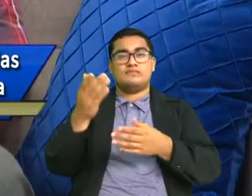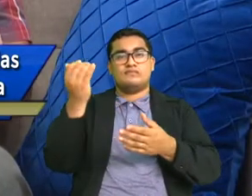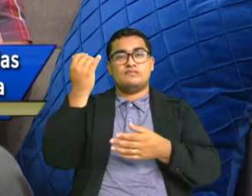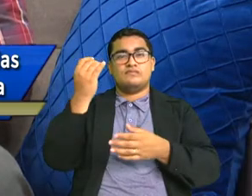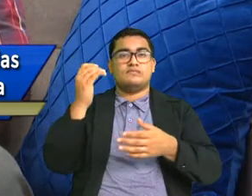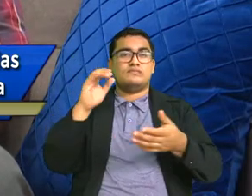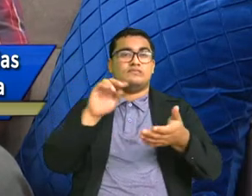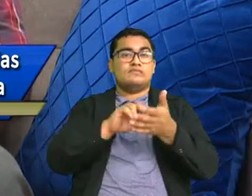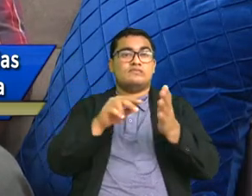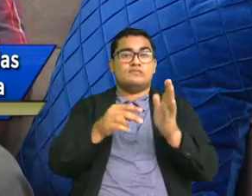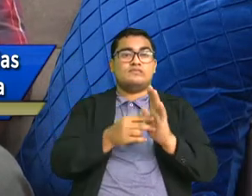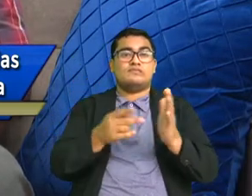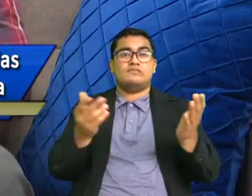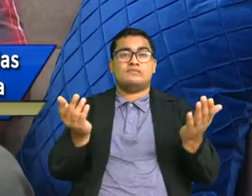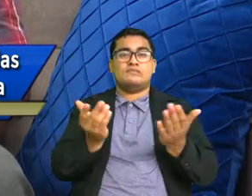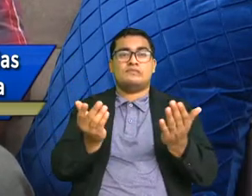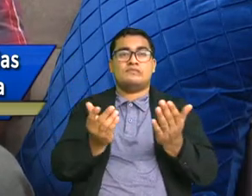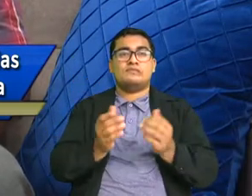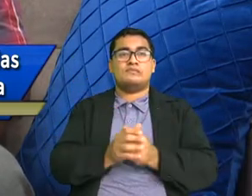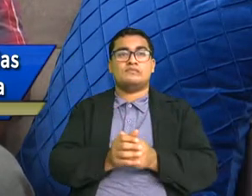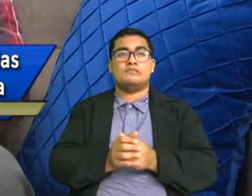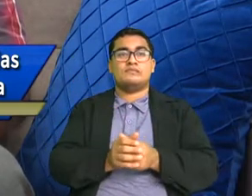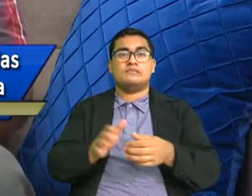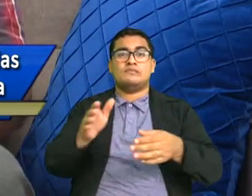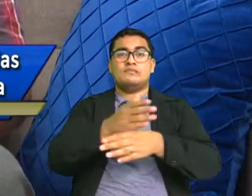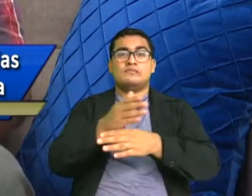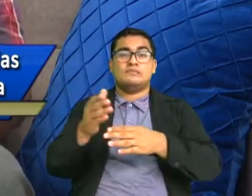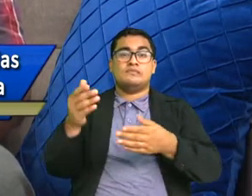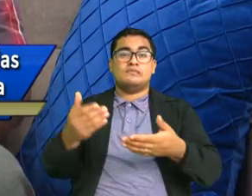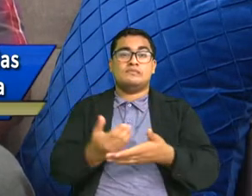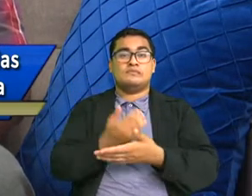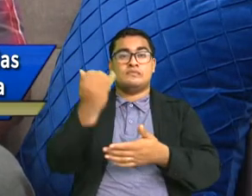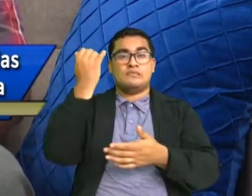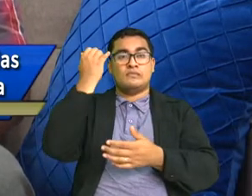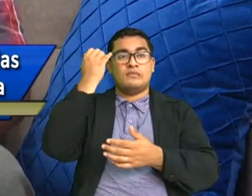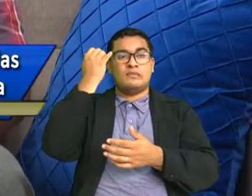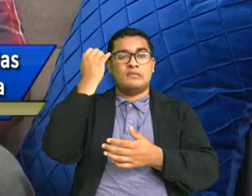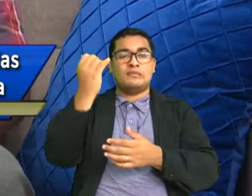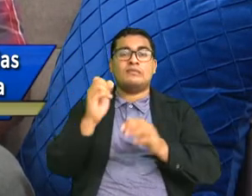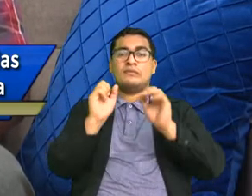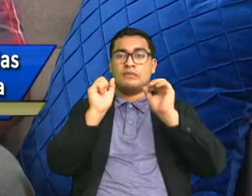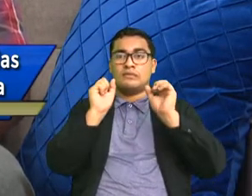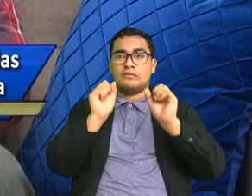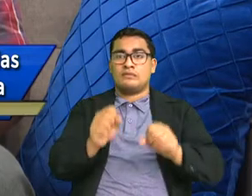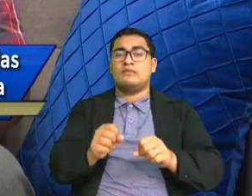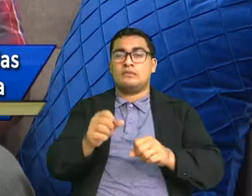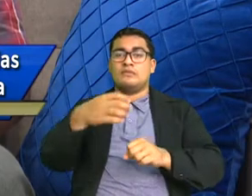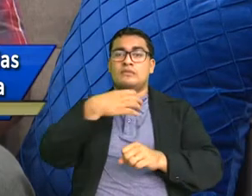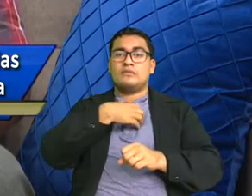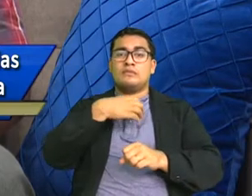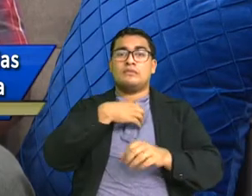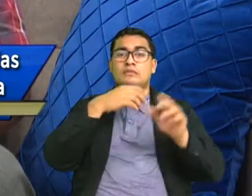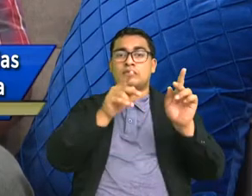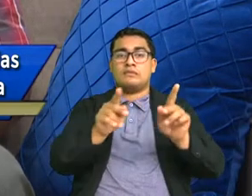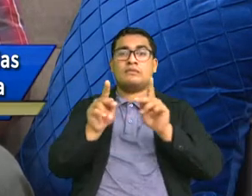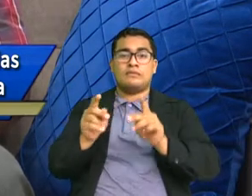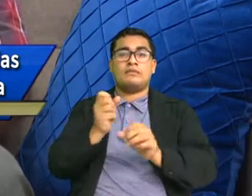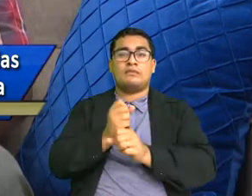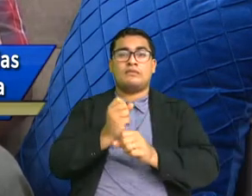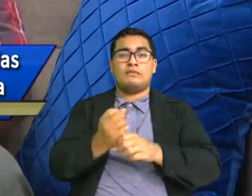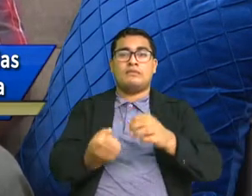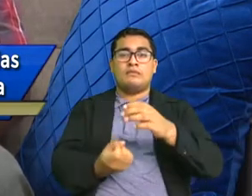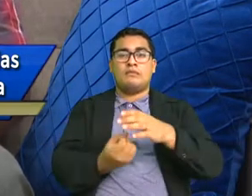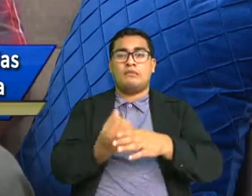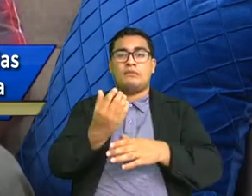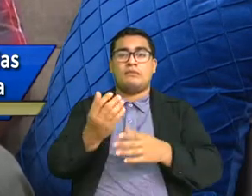estructuras hay pequeñas tecnologías que las pueden adaptar rápidamente en nuestras en nuestros productores y que transforman